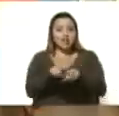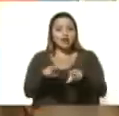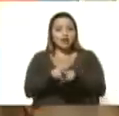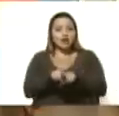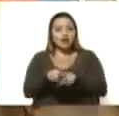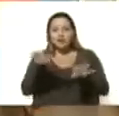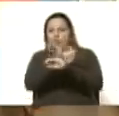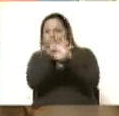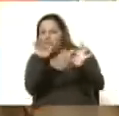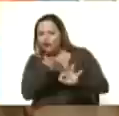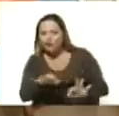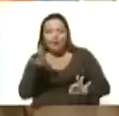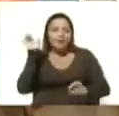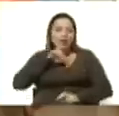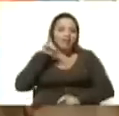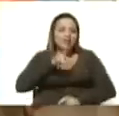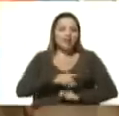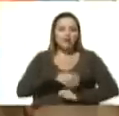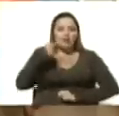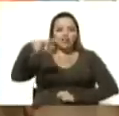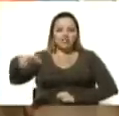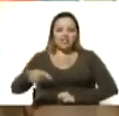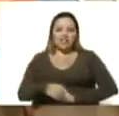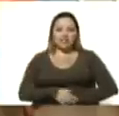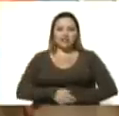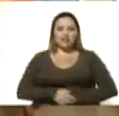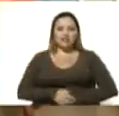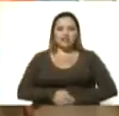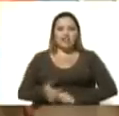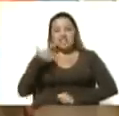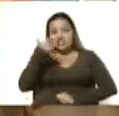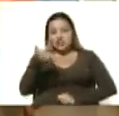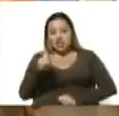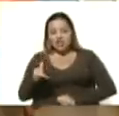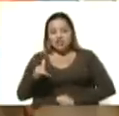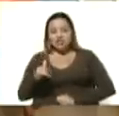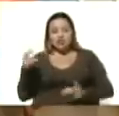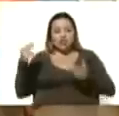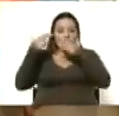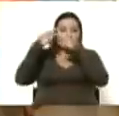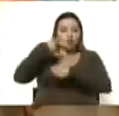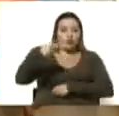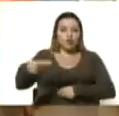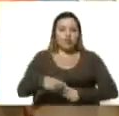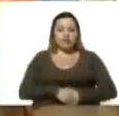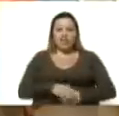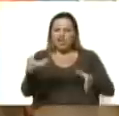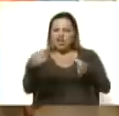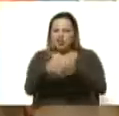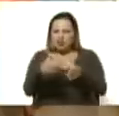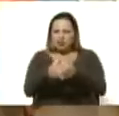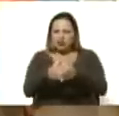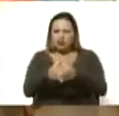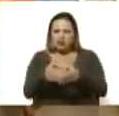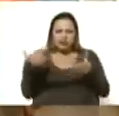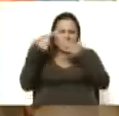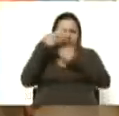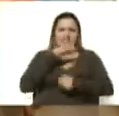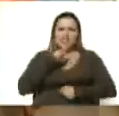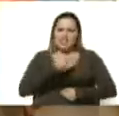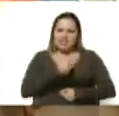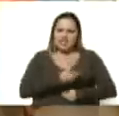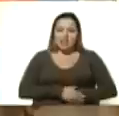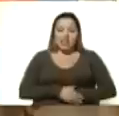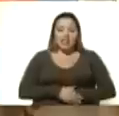trama, entre comillas, de carácter político, que fue un secuestro político. Del Mossad israelí